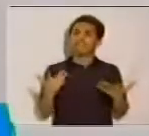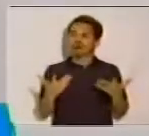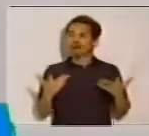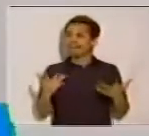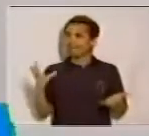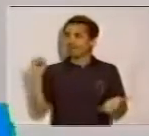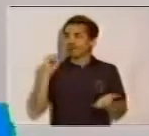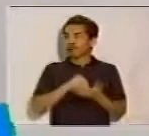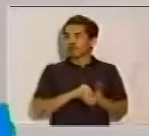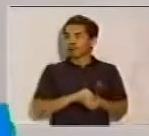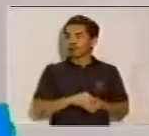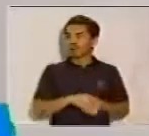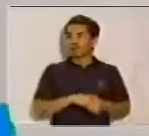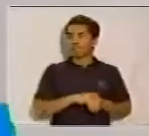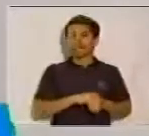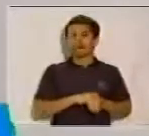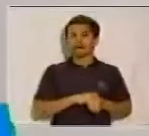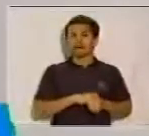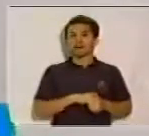agregué?